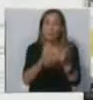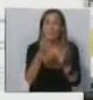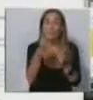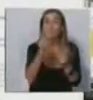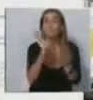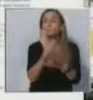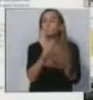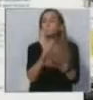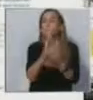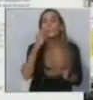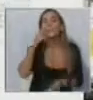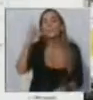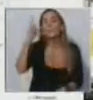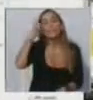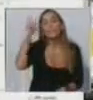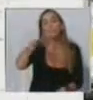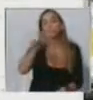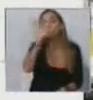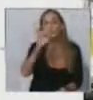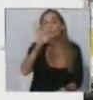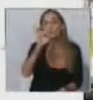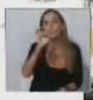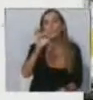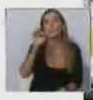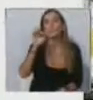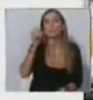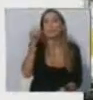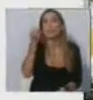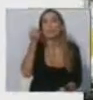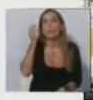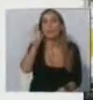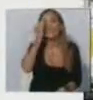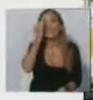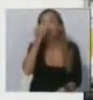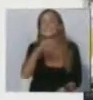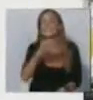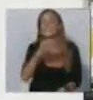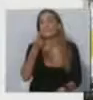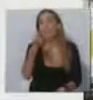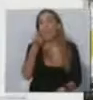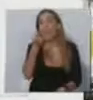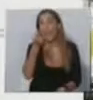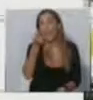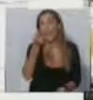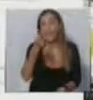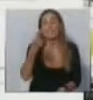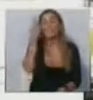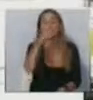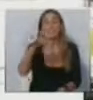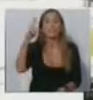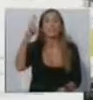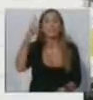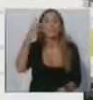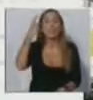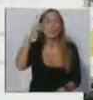con el recorrido, un ejercicio de la imaginación. ¿Pibe que tiene cuántos años? Zuckerberg aproximadamente, jovencito. Sí, menos de 30. Claro, llega a los 30. ¿Menos